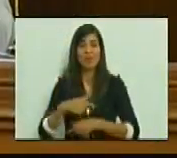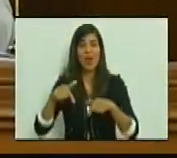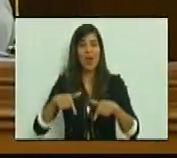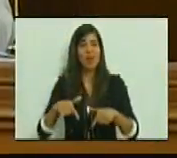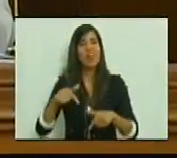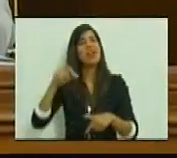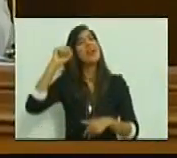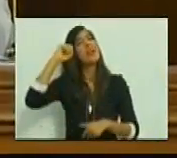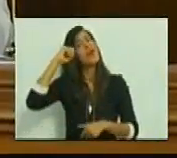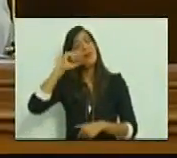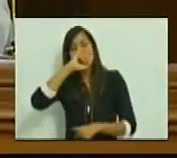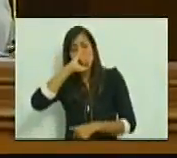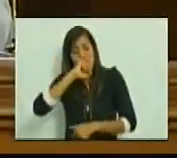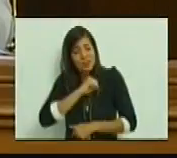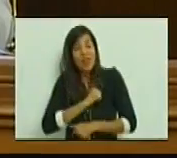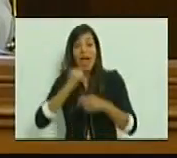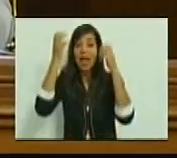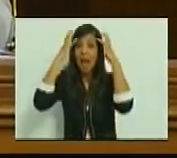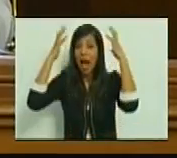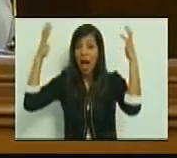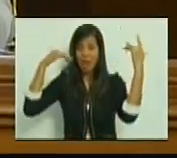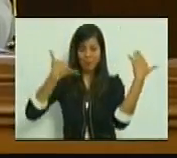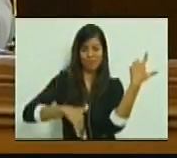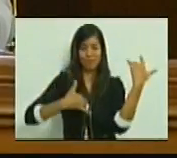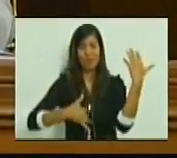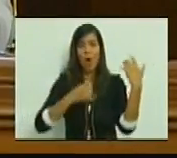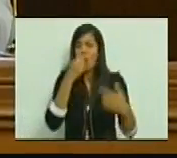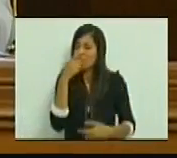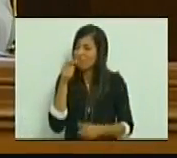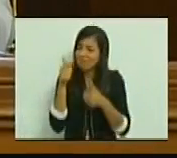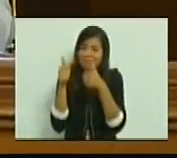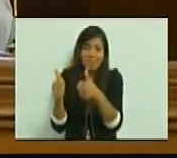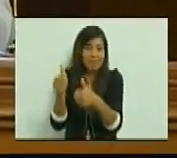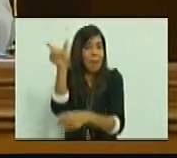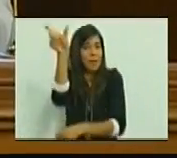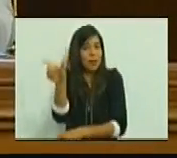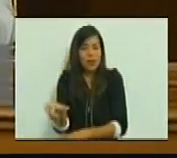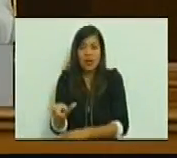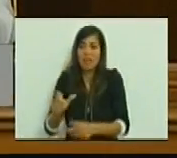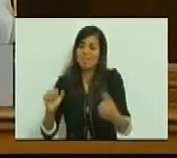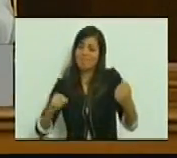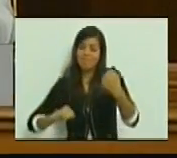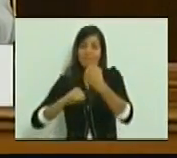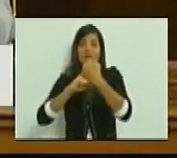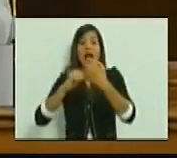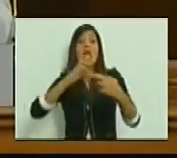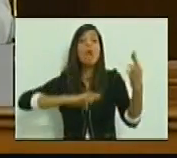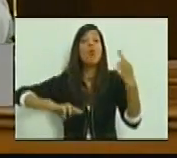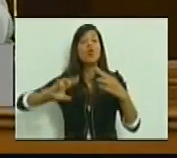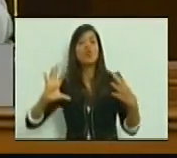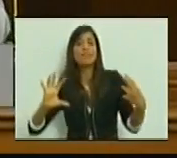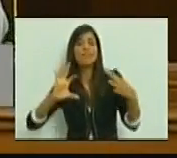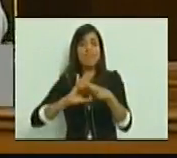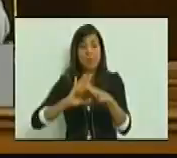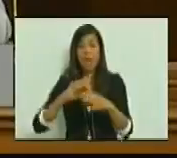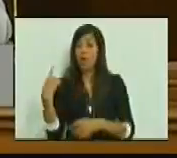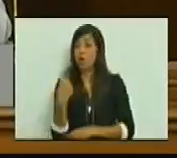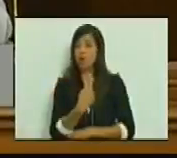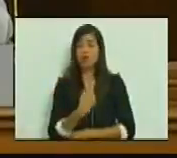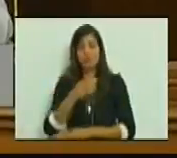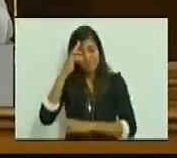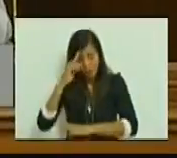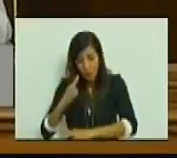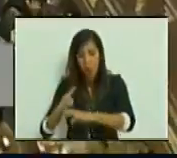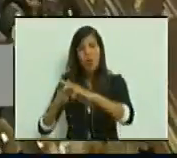con ese tesoro cultural y de combate, de militancia revolucionaria que significó para nosotros